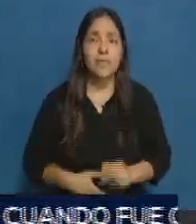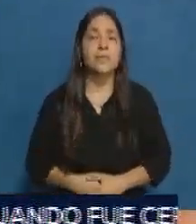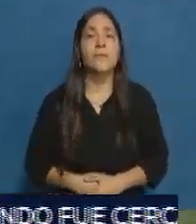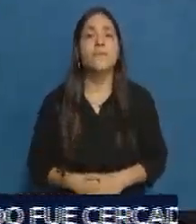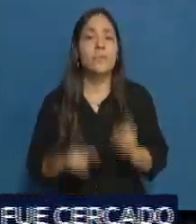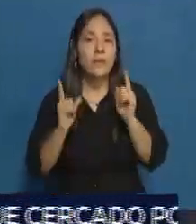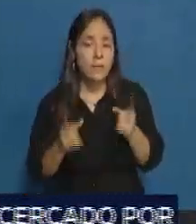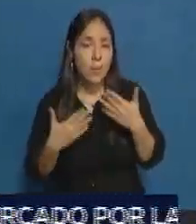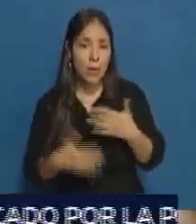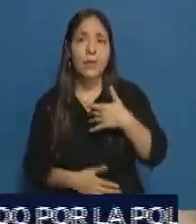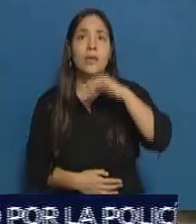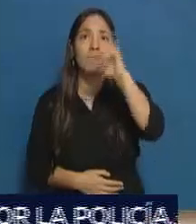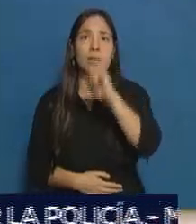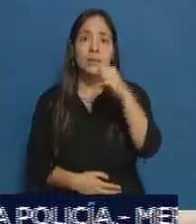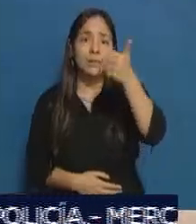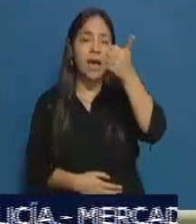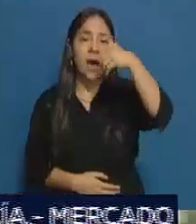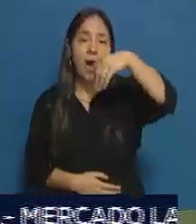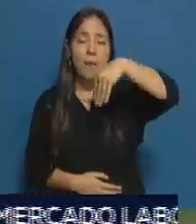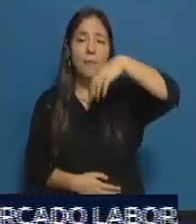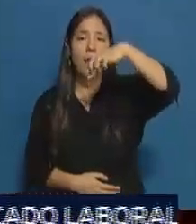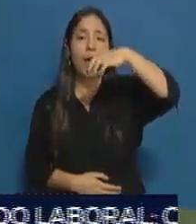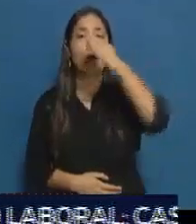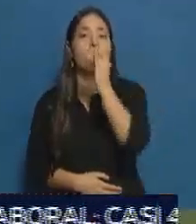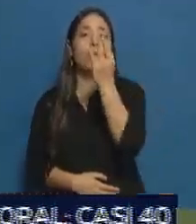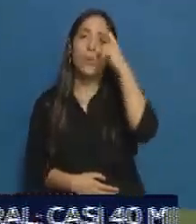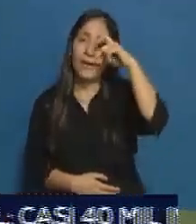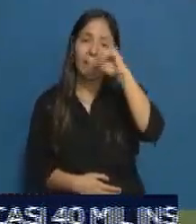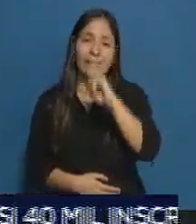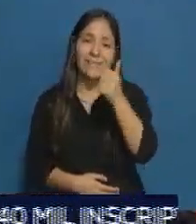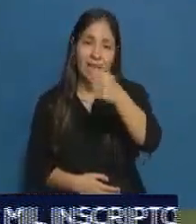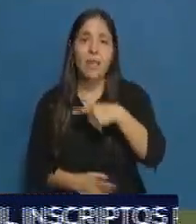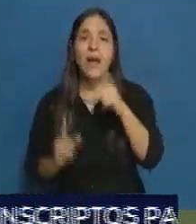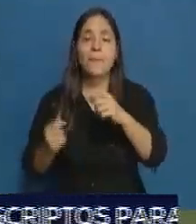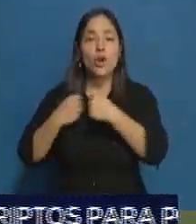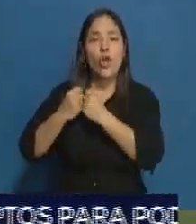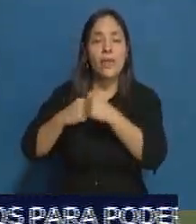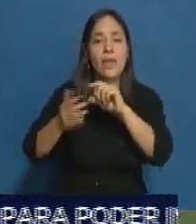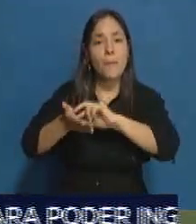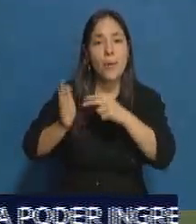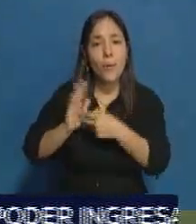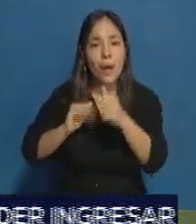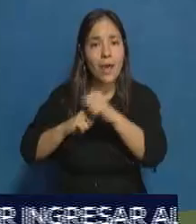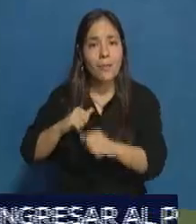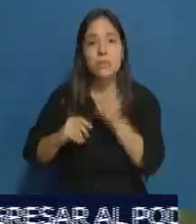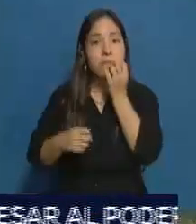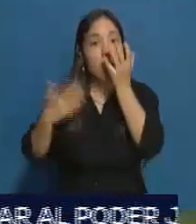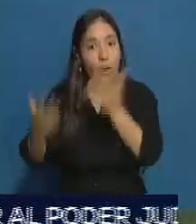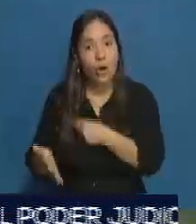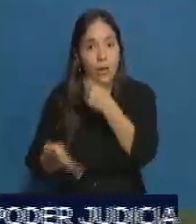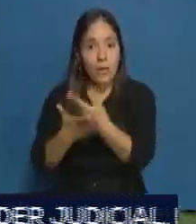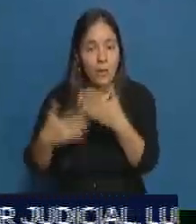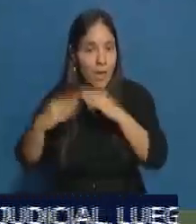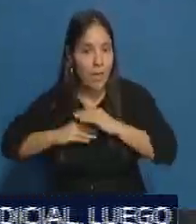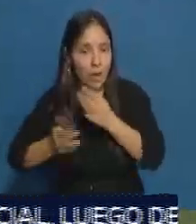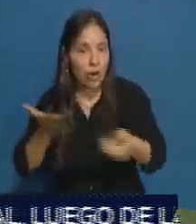sume también Zambuesa, que venía con problemas en la rodilla. Tiene varios jugadores entre algodones el equipo de García. Por